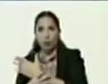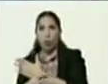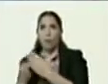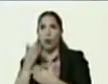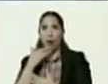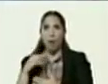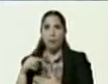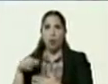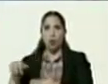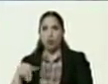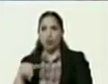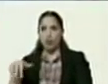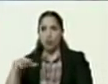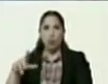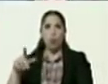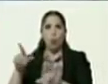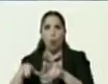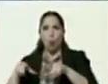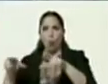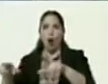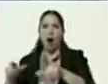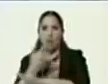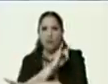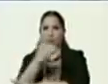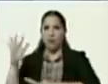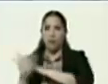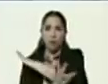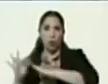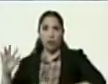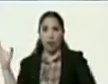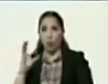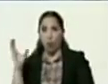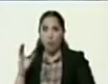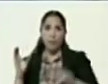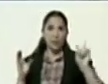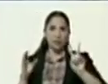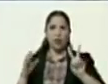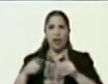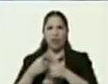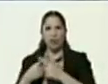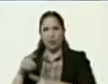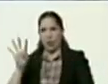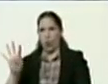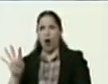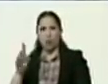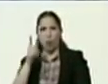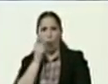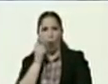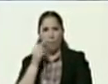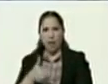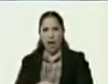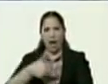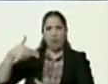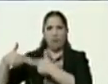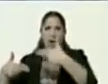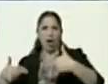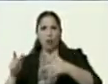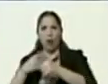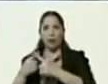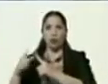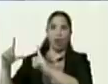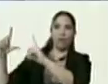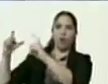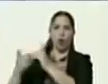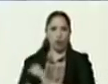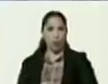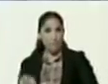por esa zona boscosa, selvática de la frontera colombo-venezolana y se le aparecieron cuatro hombres armados y se tomaron un selfie con